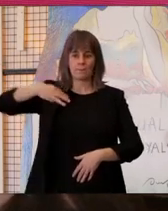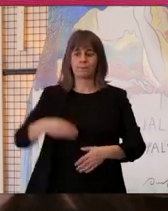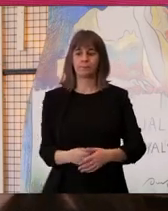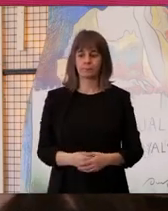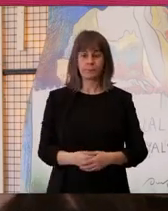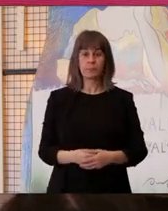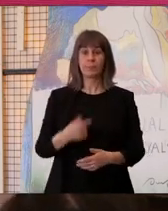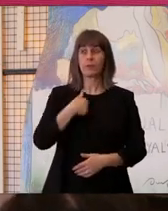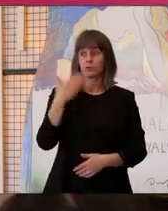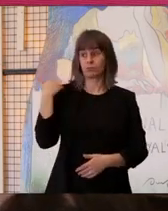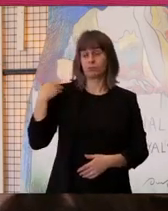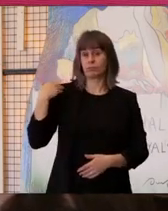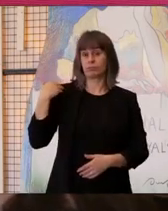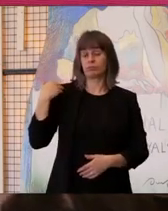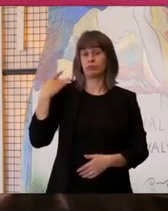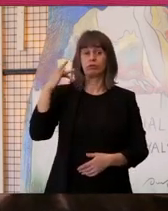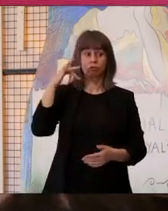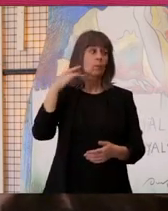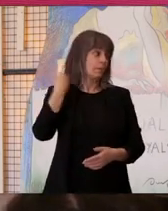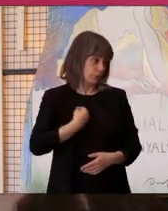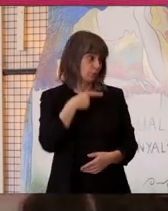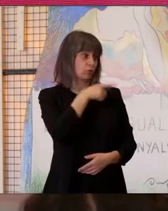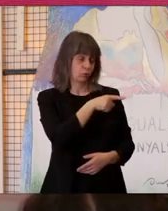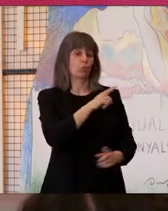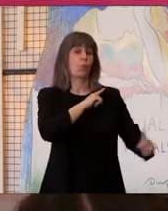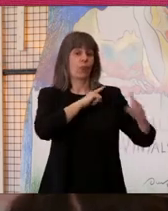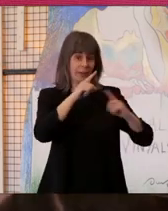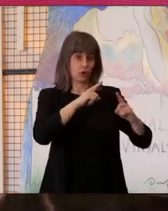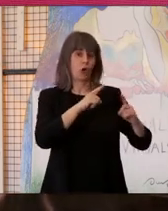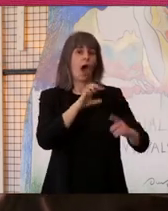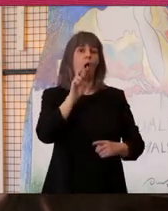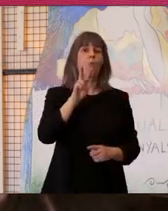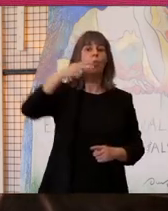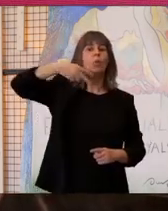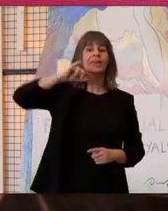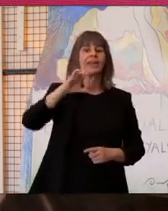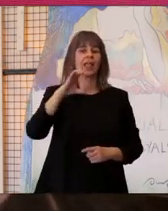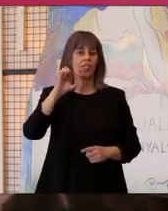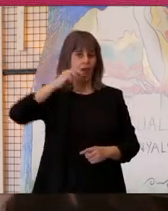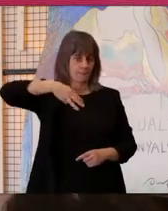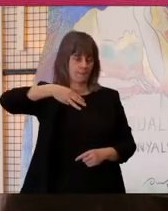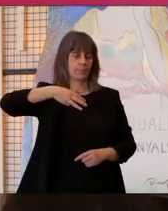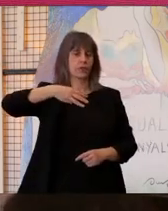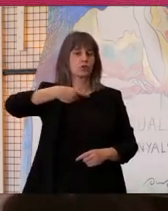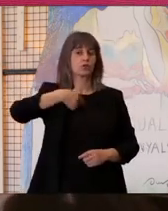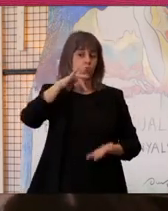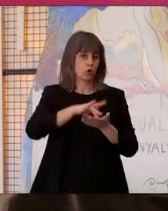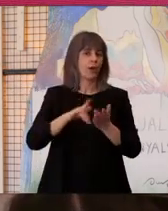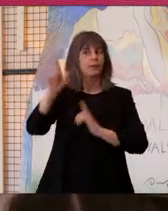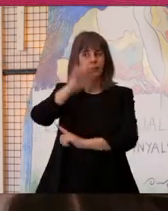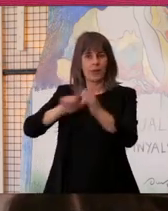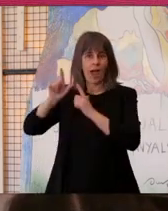mientras tú estabas como directora de unifen cuando yo viajaba por América